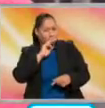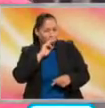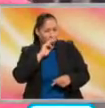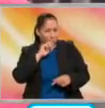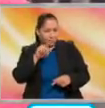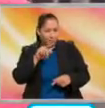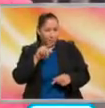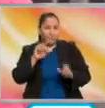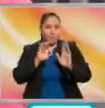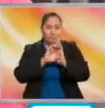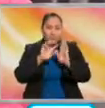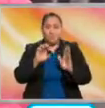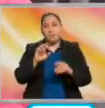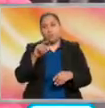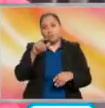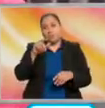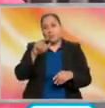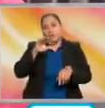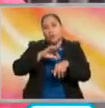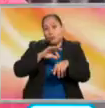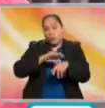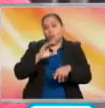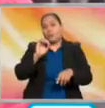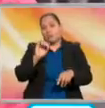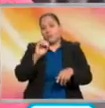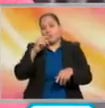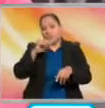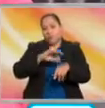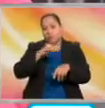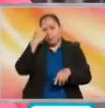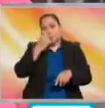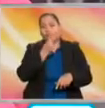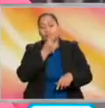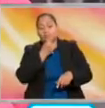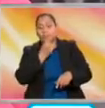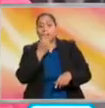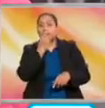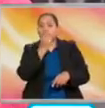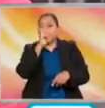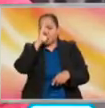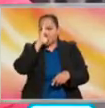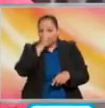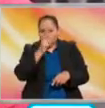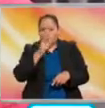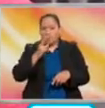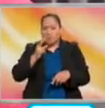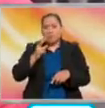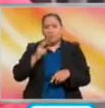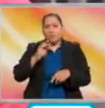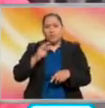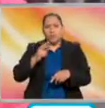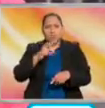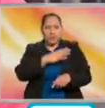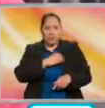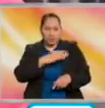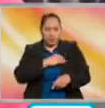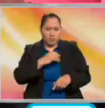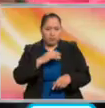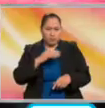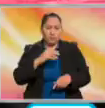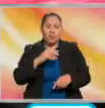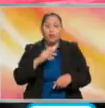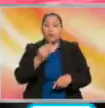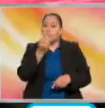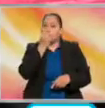por, no sé, los doctores, los pediatras, prohíben a ciertas etapas tempranas en los niños